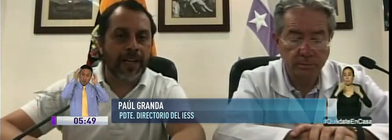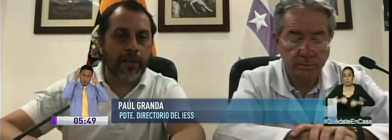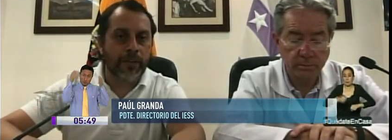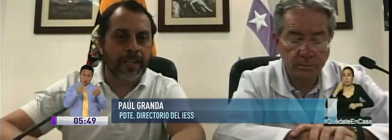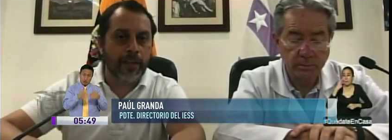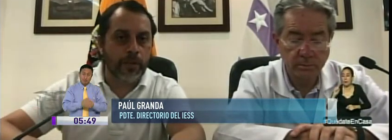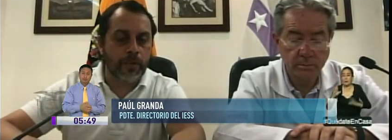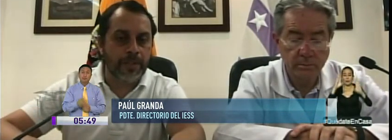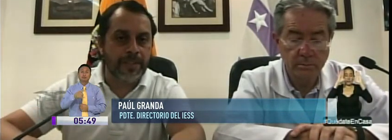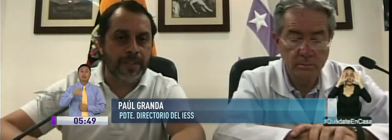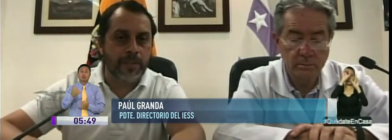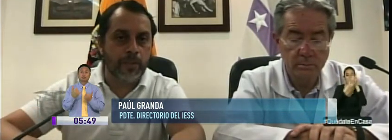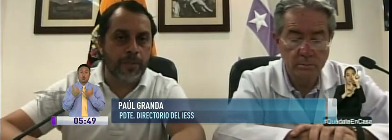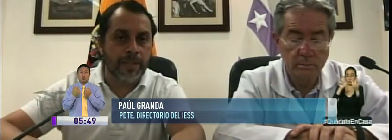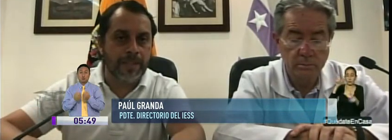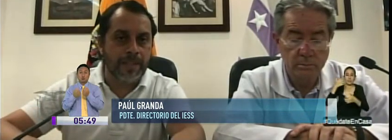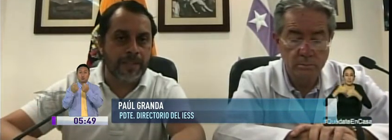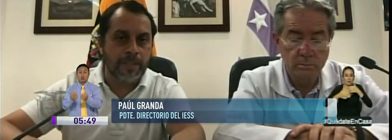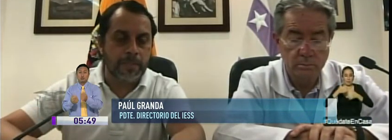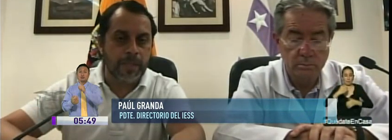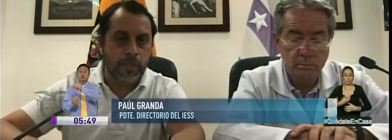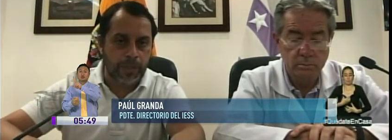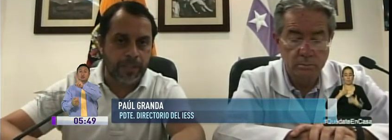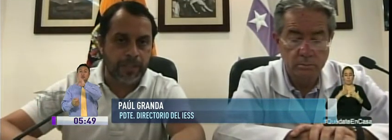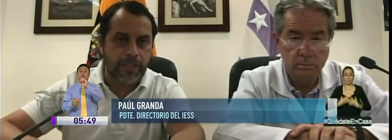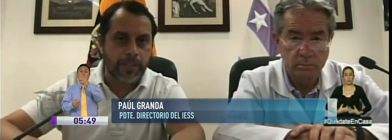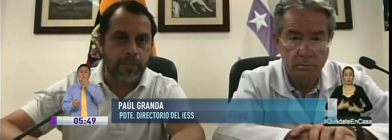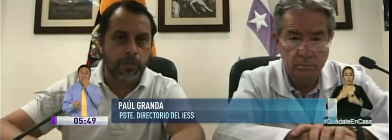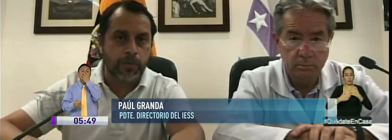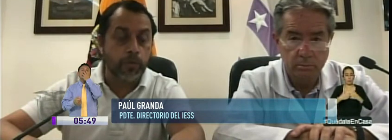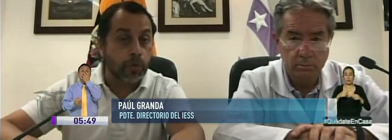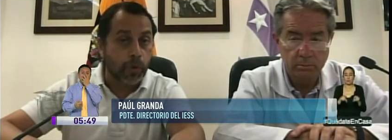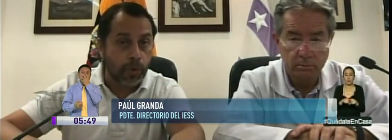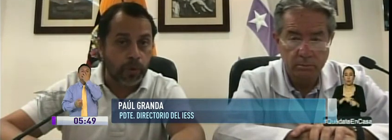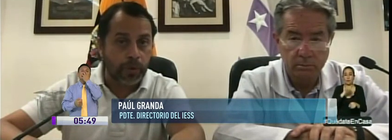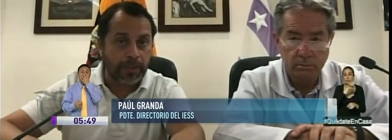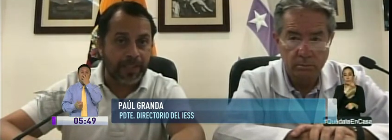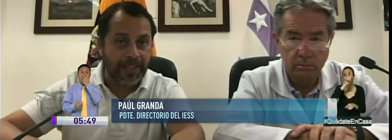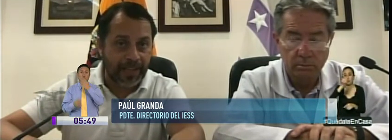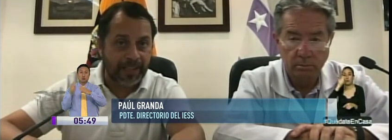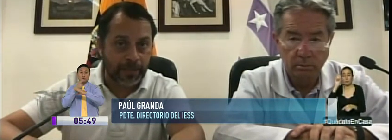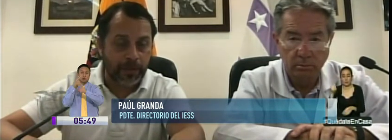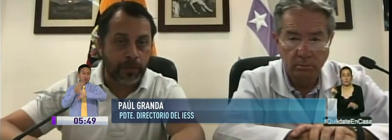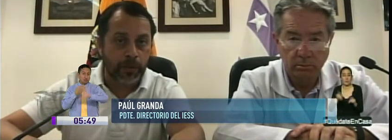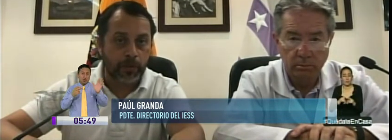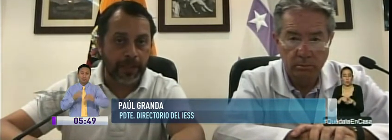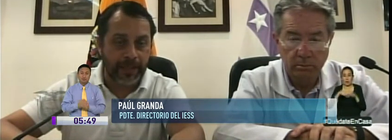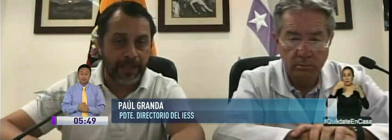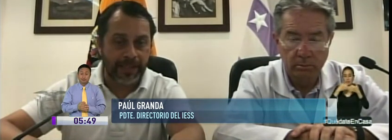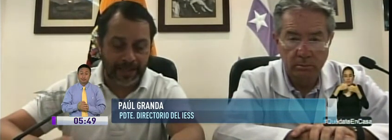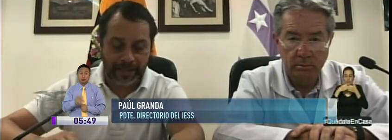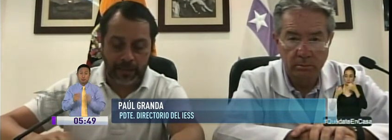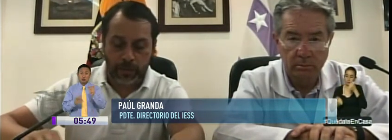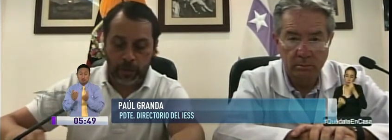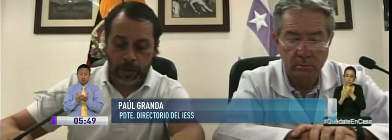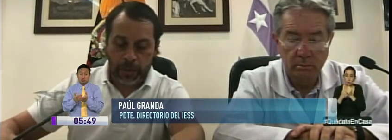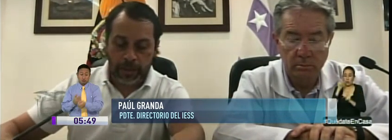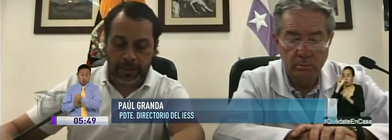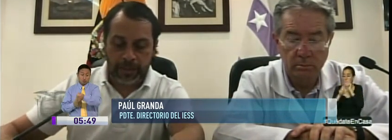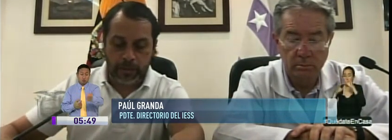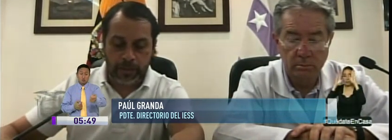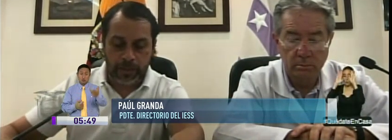hemos entregado el día de hoy 120 respiradores que son de un solo uso, que están ya al servicio de los pacientes que están